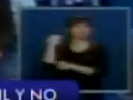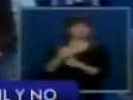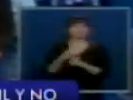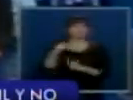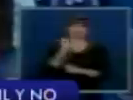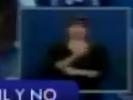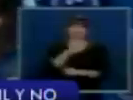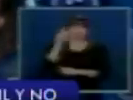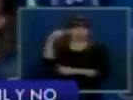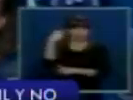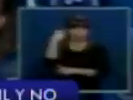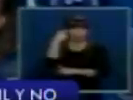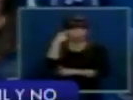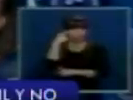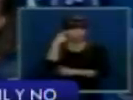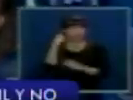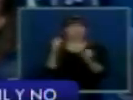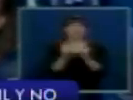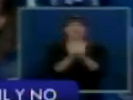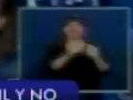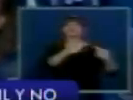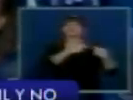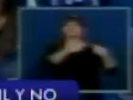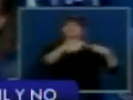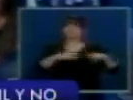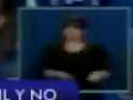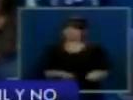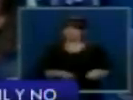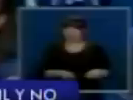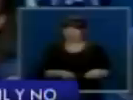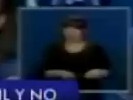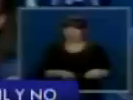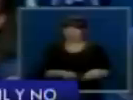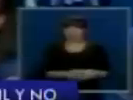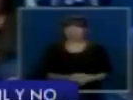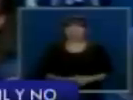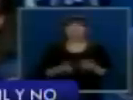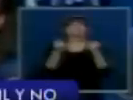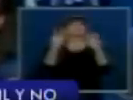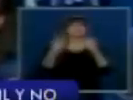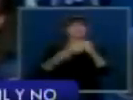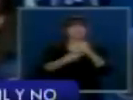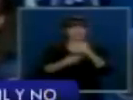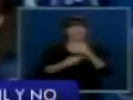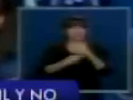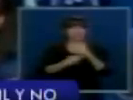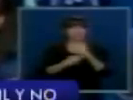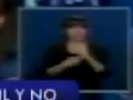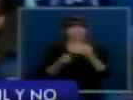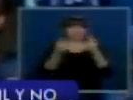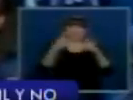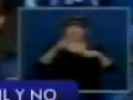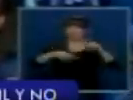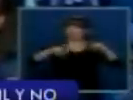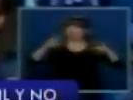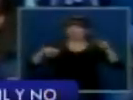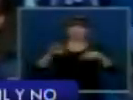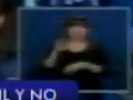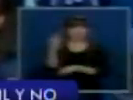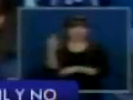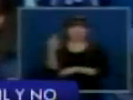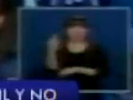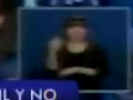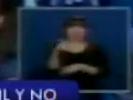gobernados con irresponsabilidad. Muchas veces y de muy diversas maneras,